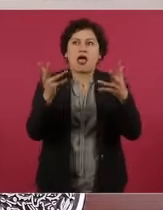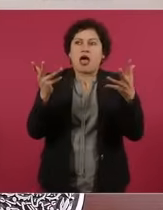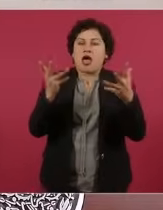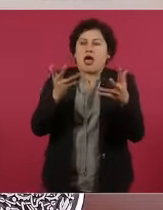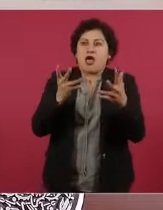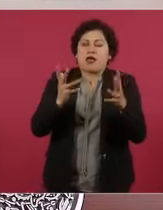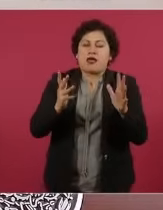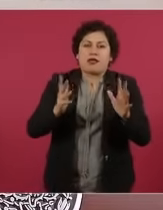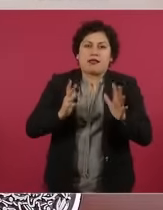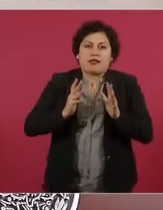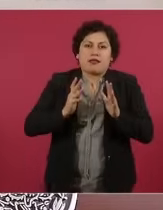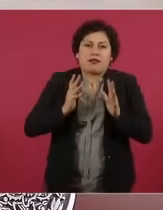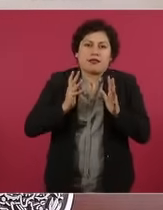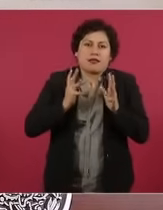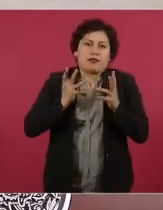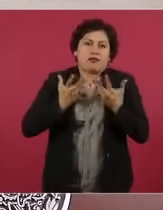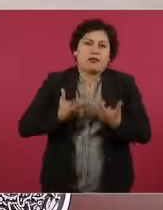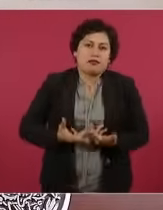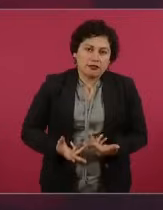es modo